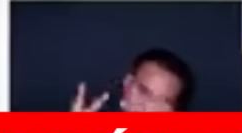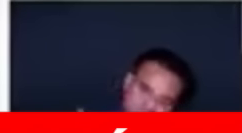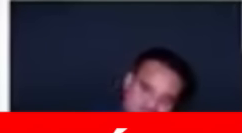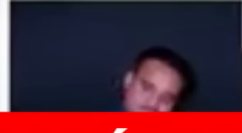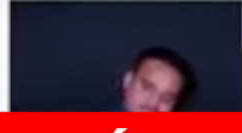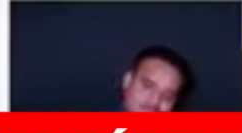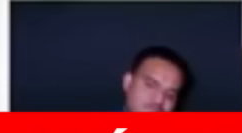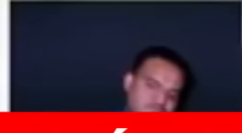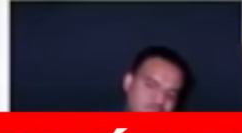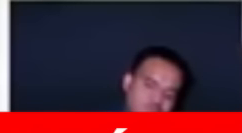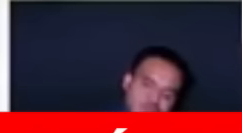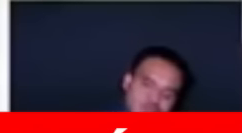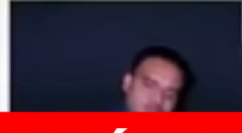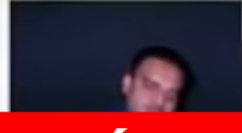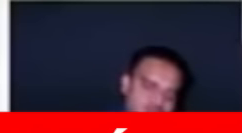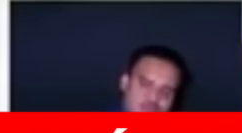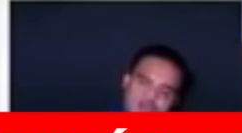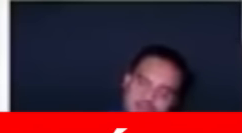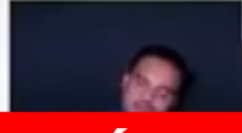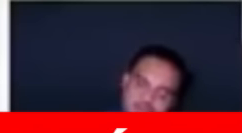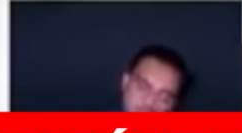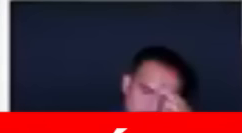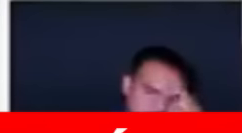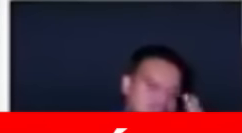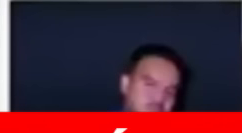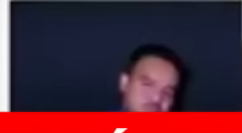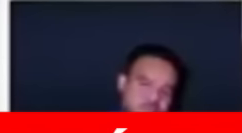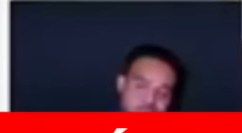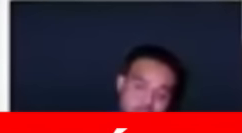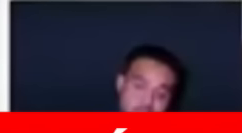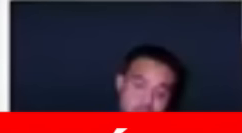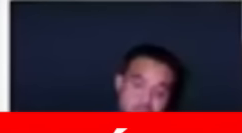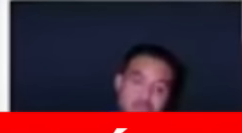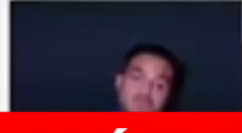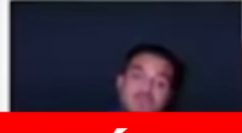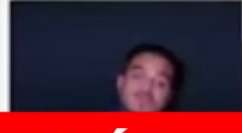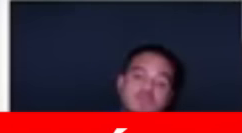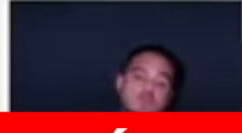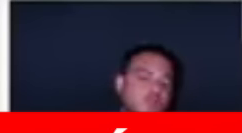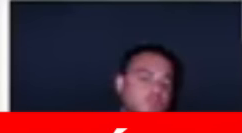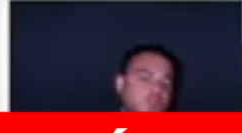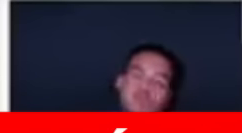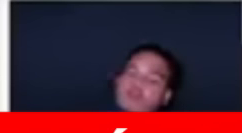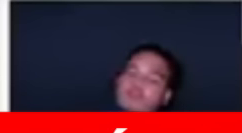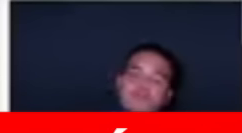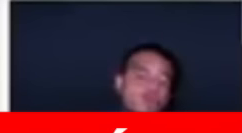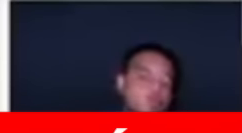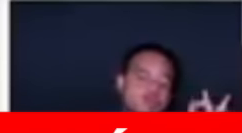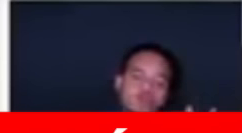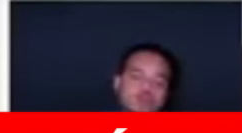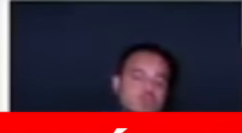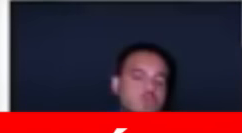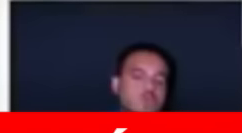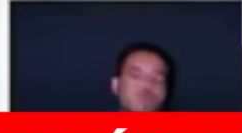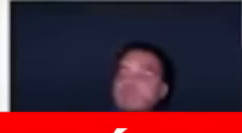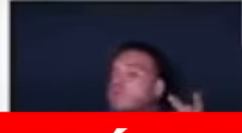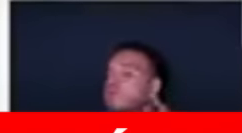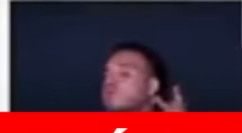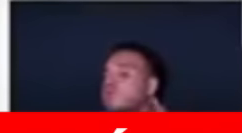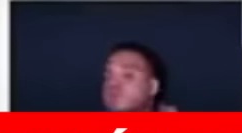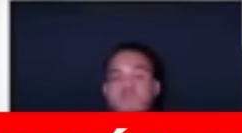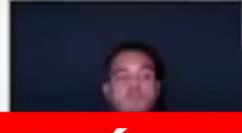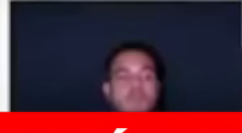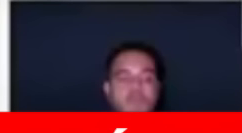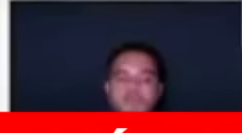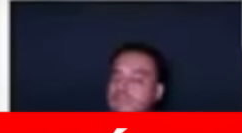México. Por eso, amigos, y amigos no solo del PAN, sino de todas las fuerzas y de